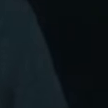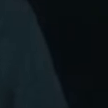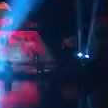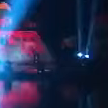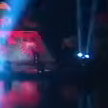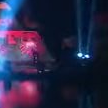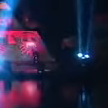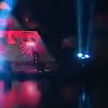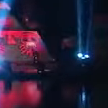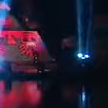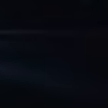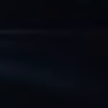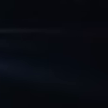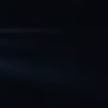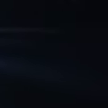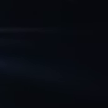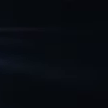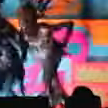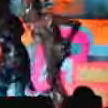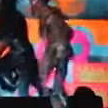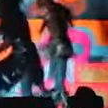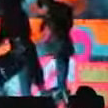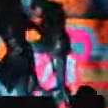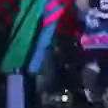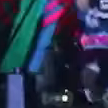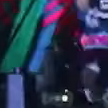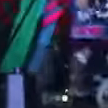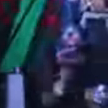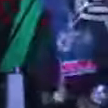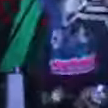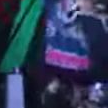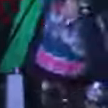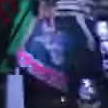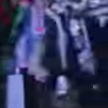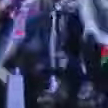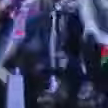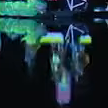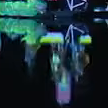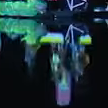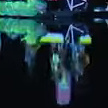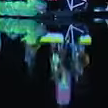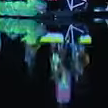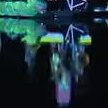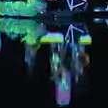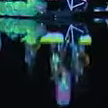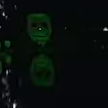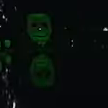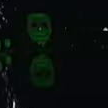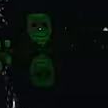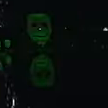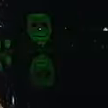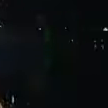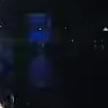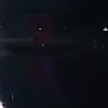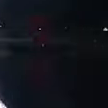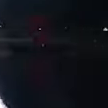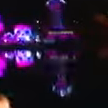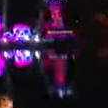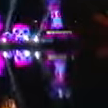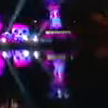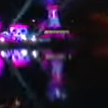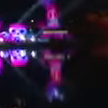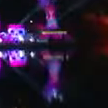este festival. La particular celebración mexicana del 2 de noviembre, sus tradiciones, rituales, según la